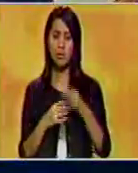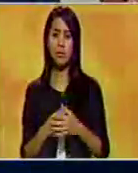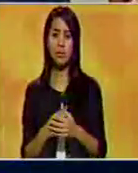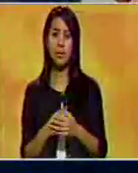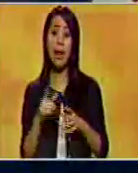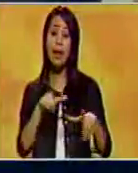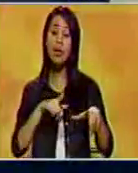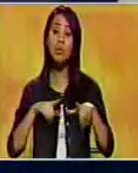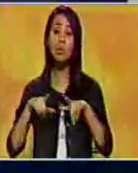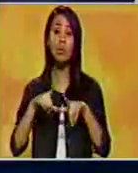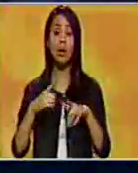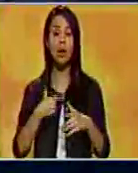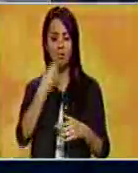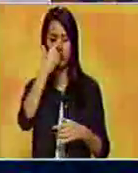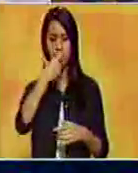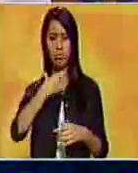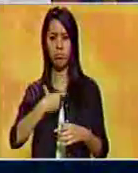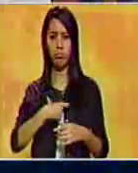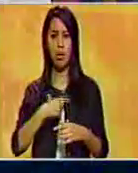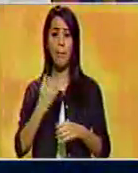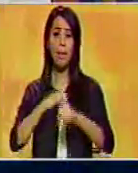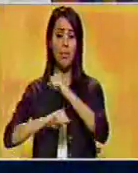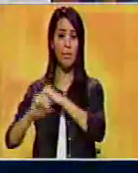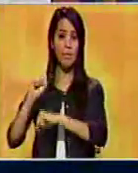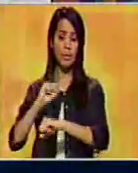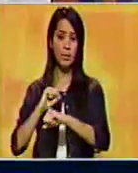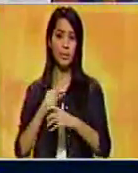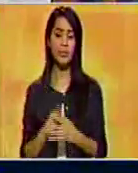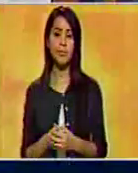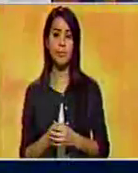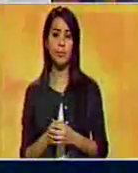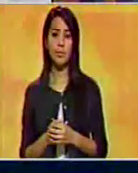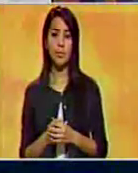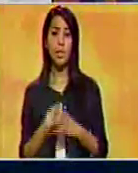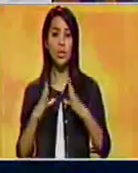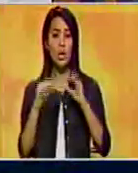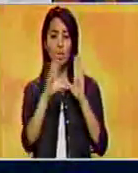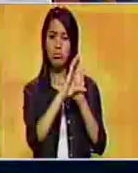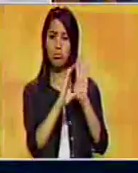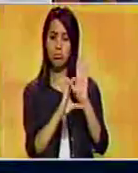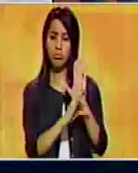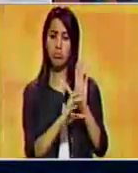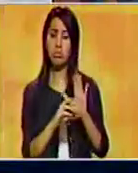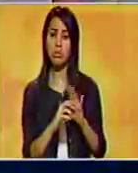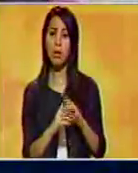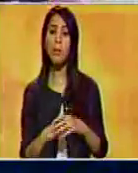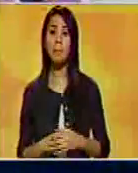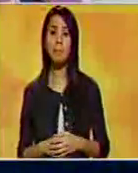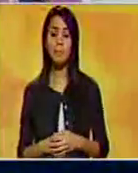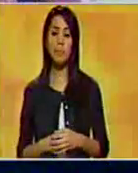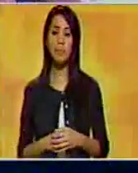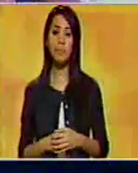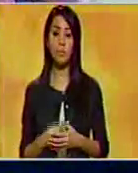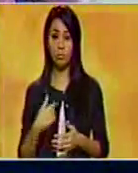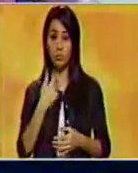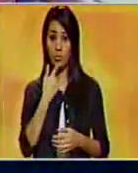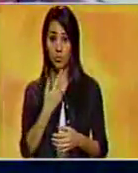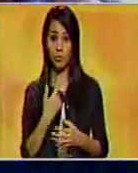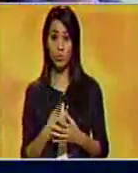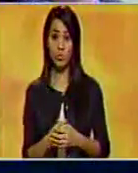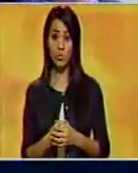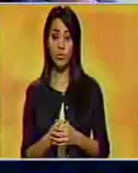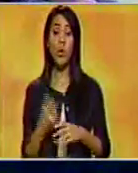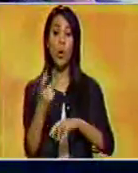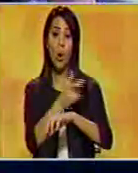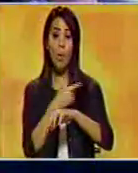a su juicio para defender la descentralización consagrada en la constitución de la república yo les dije voy a la